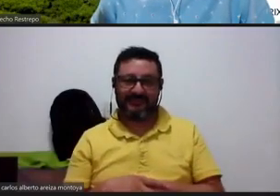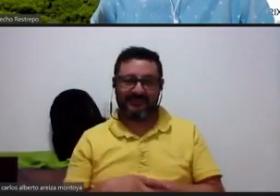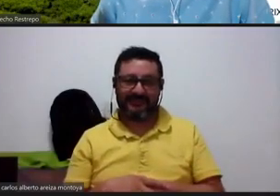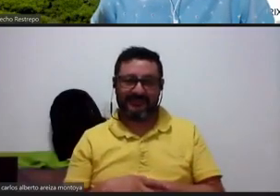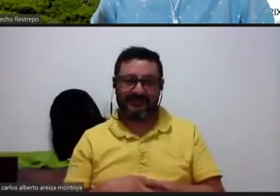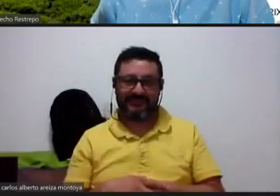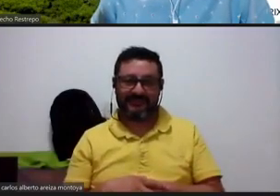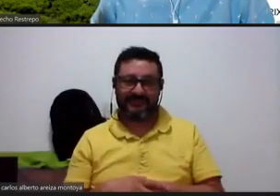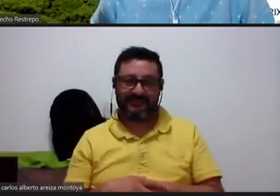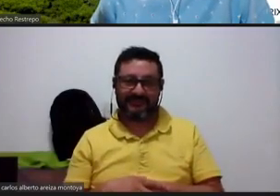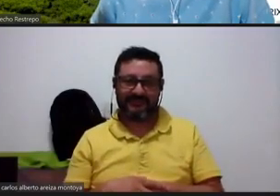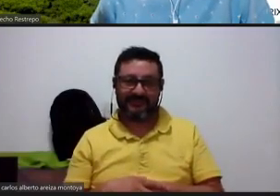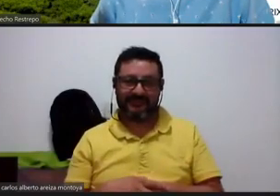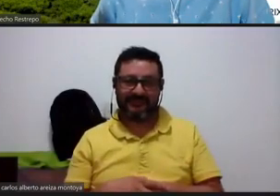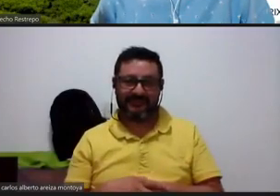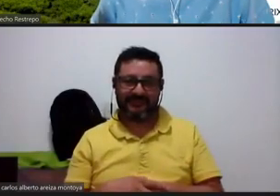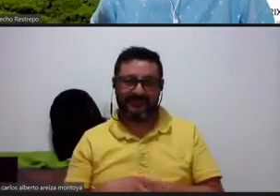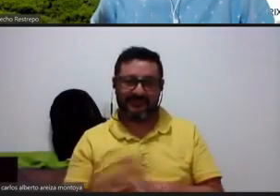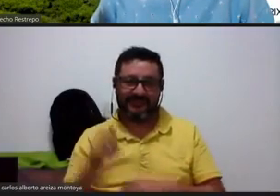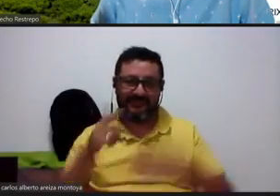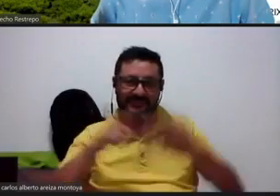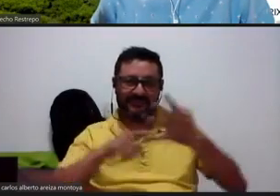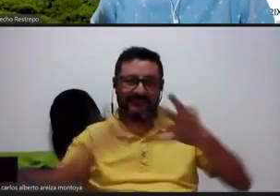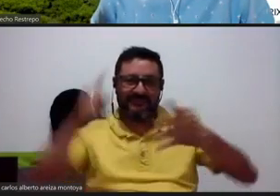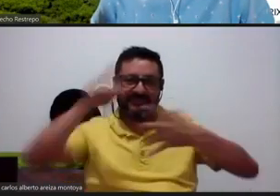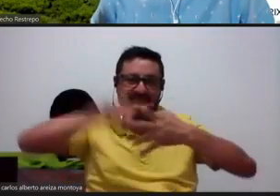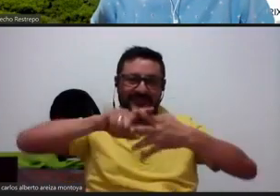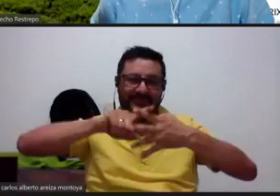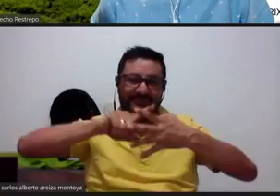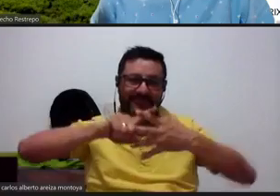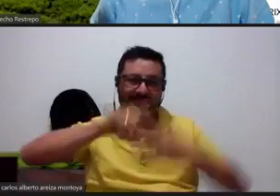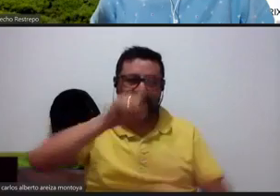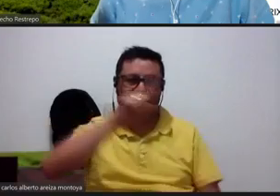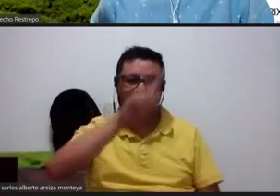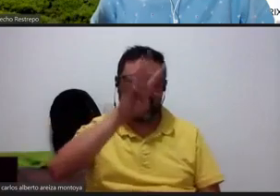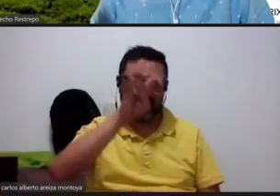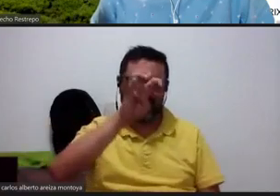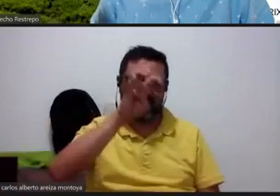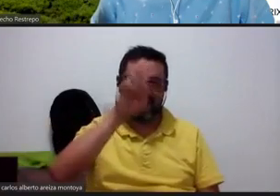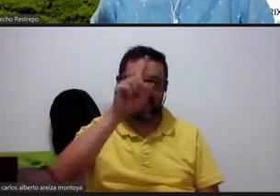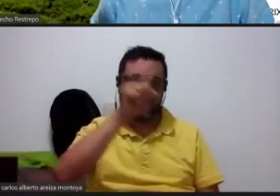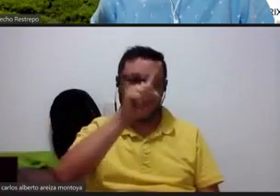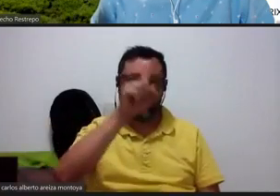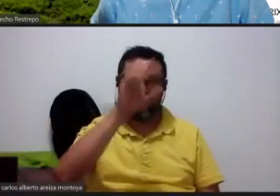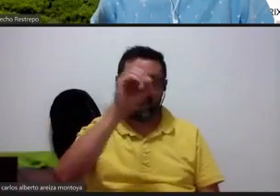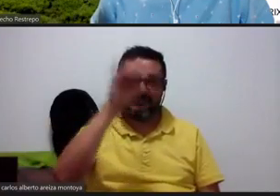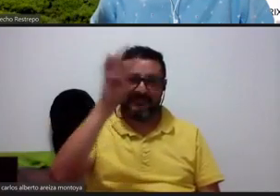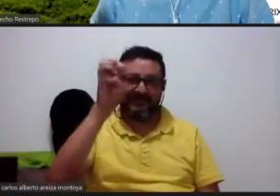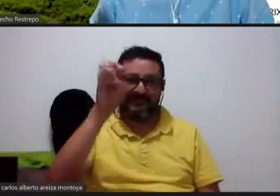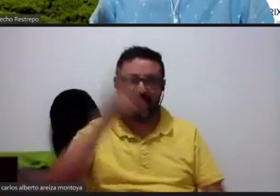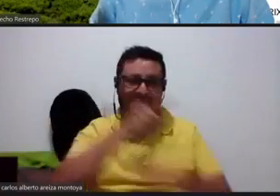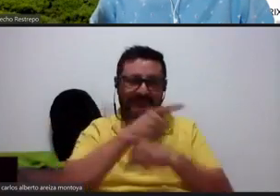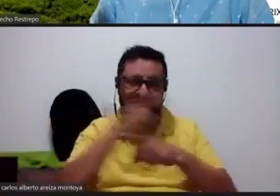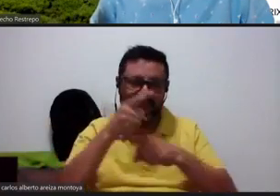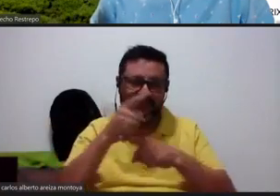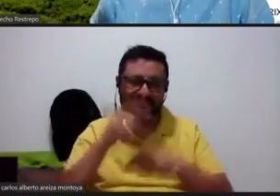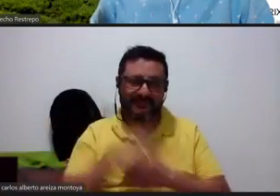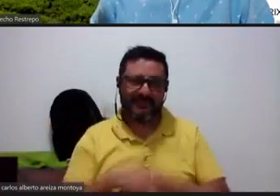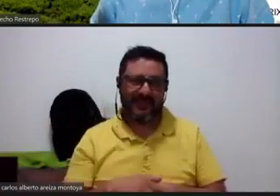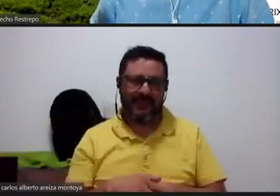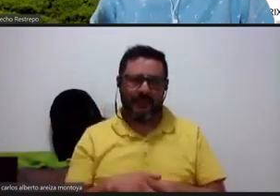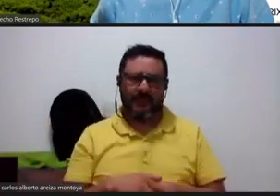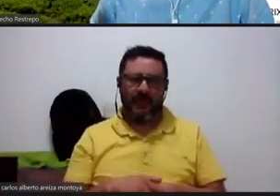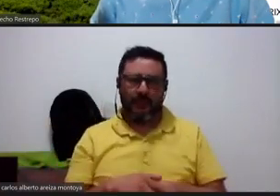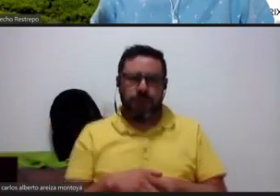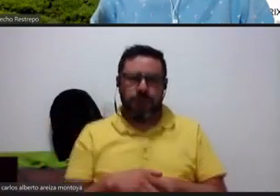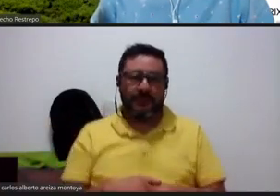como 3-4 semanas estábamos haciendo 109 clavos de competencia semanales, solo los de competencia. A la semana.